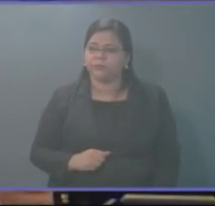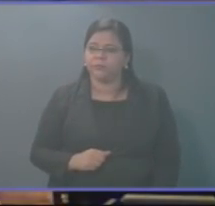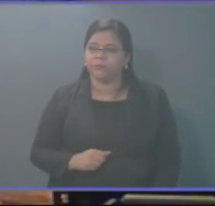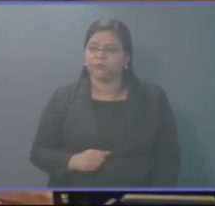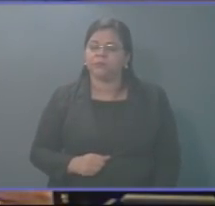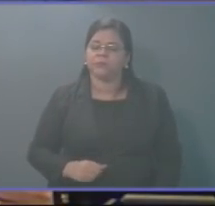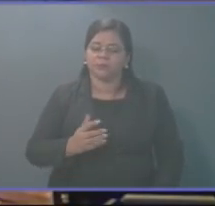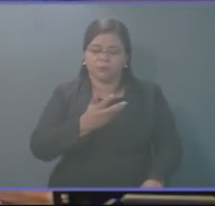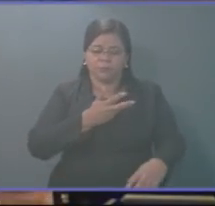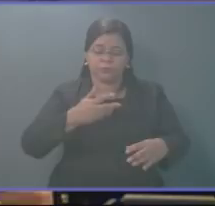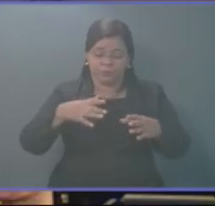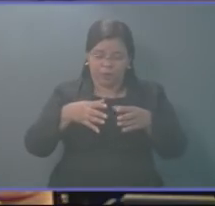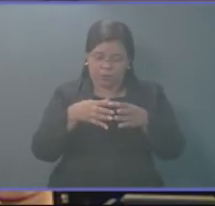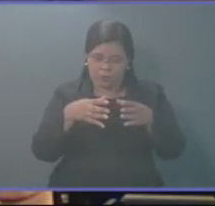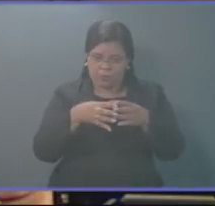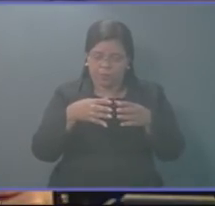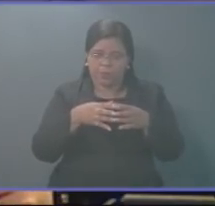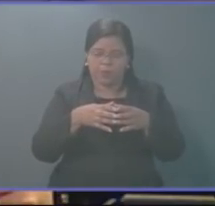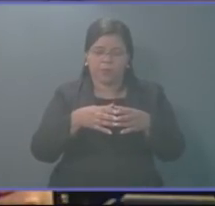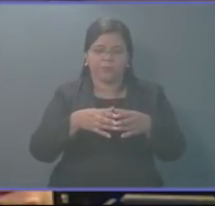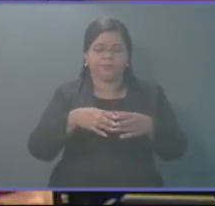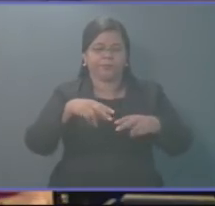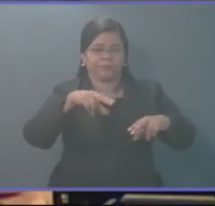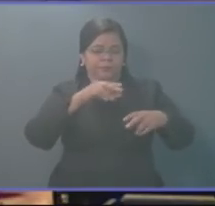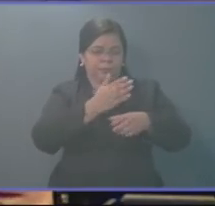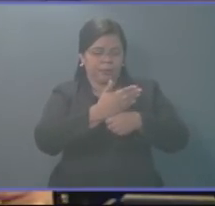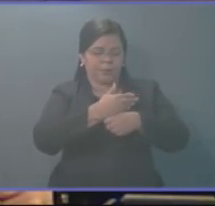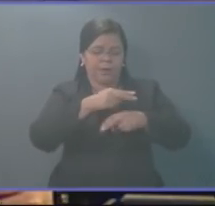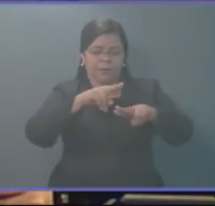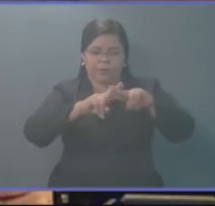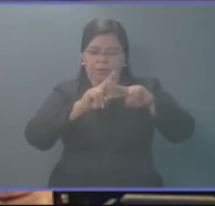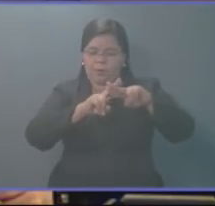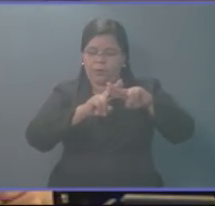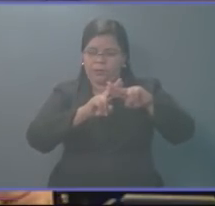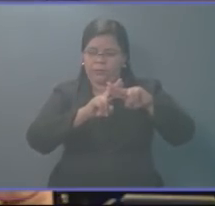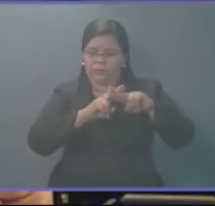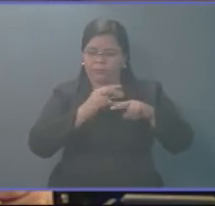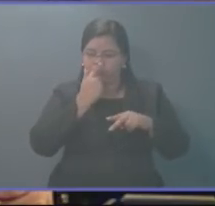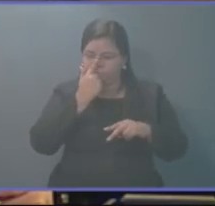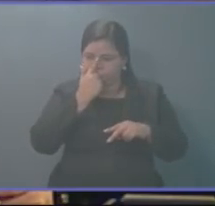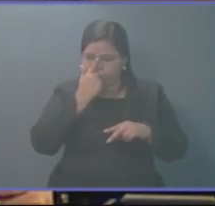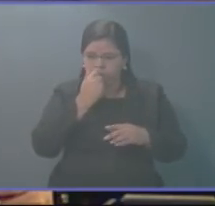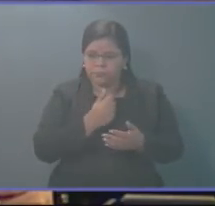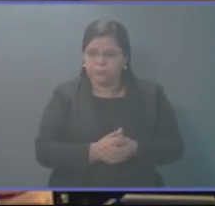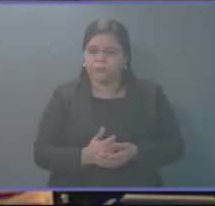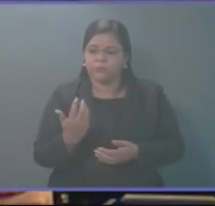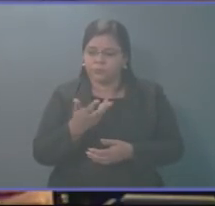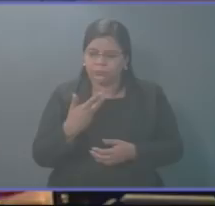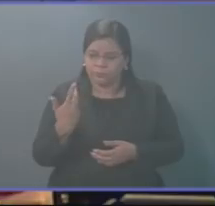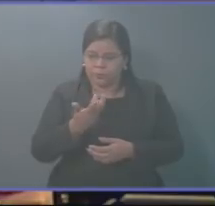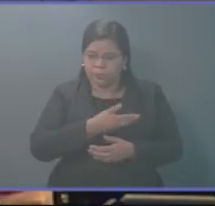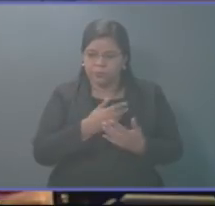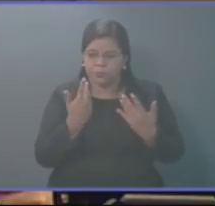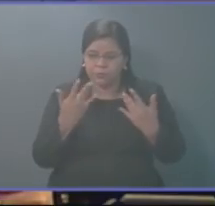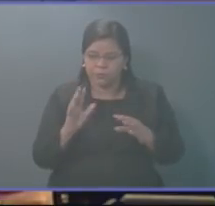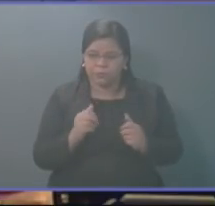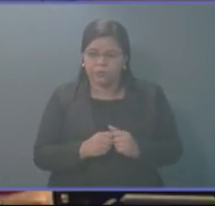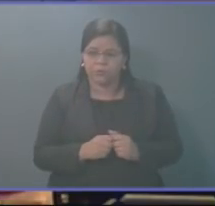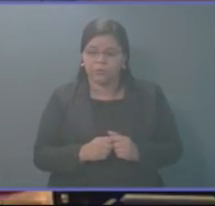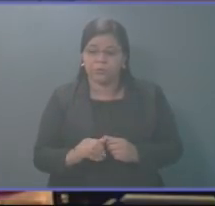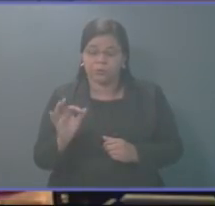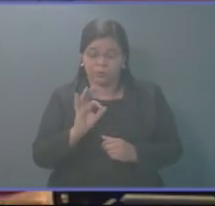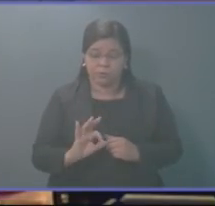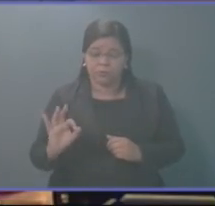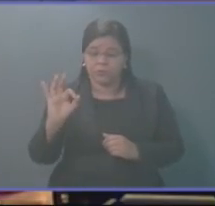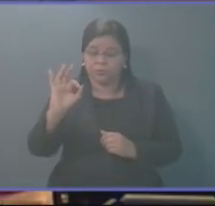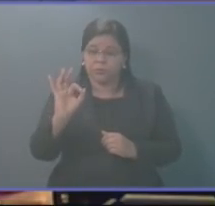Como grupo parlamentario de Alianza Republicana Nacionalista, ARENA, hemos señalado todas estas